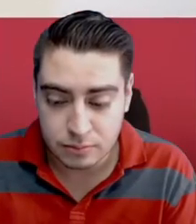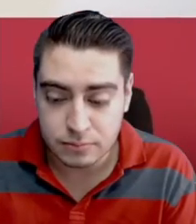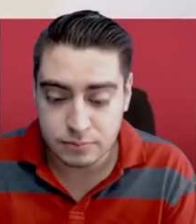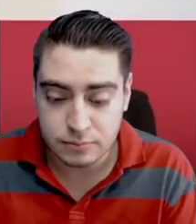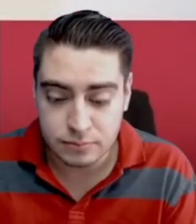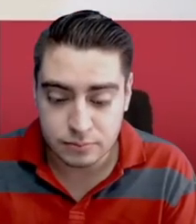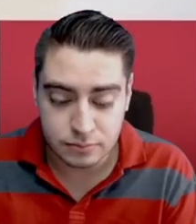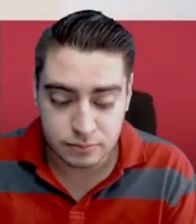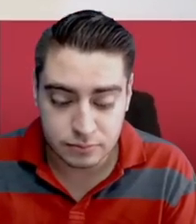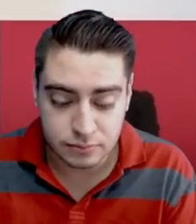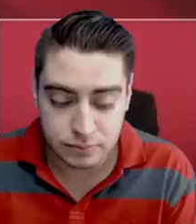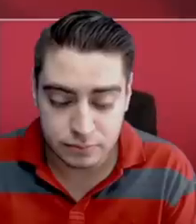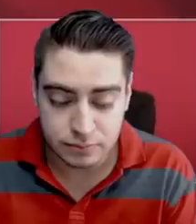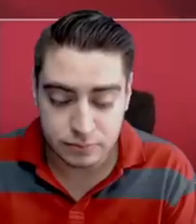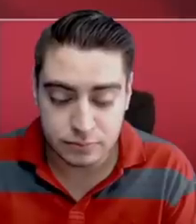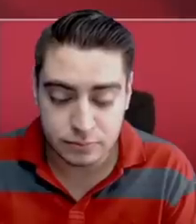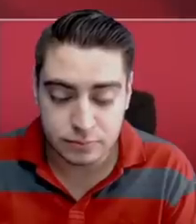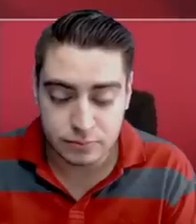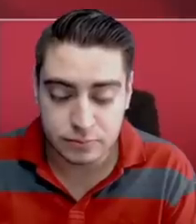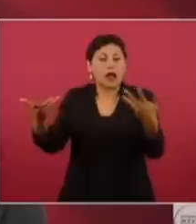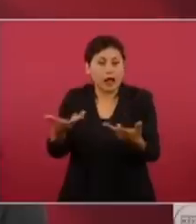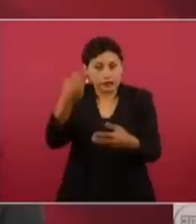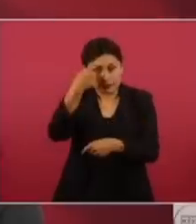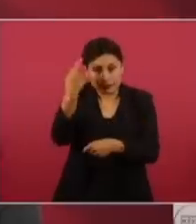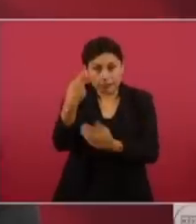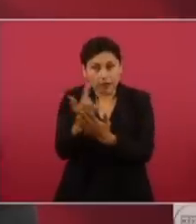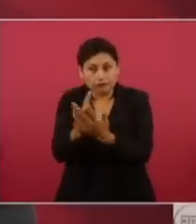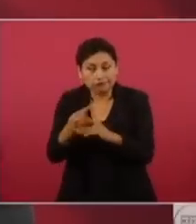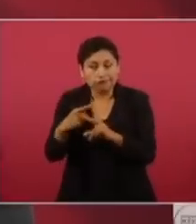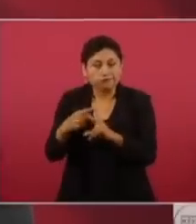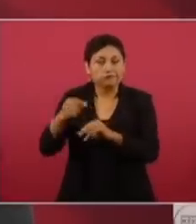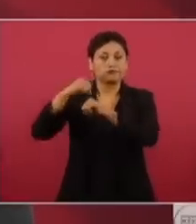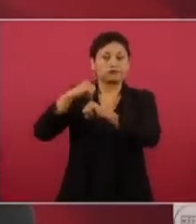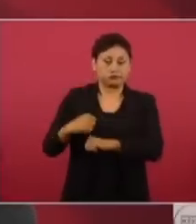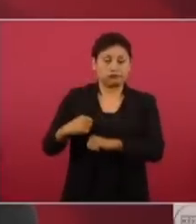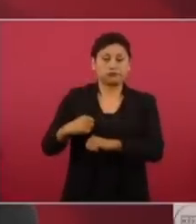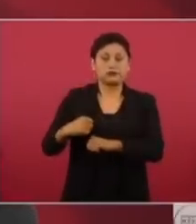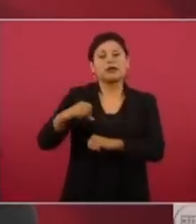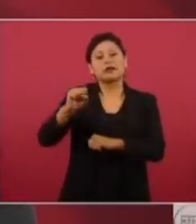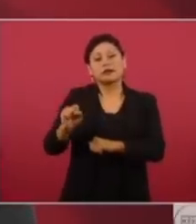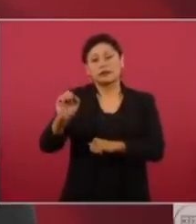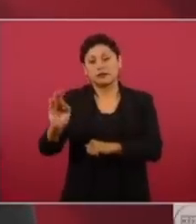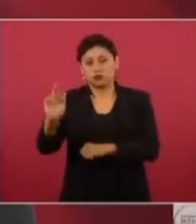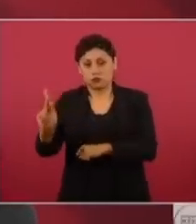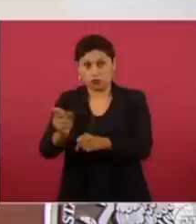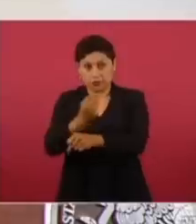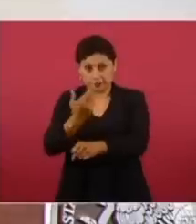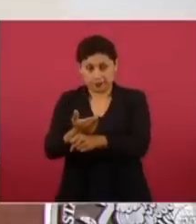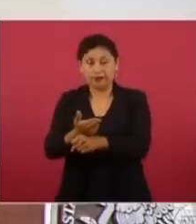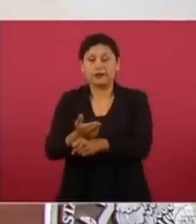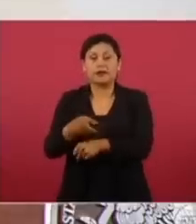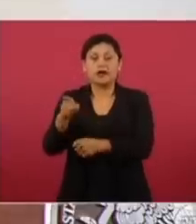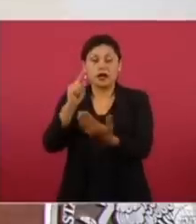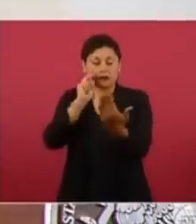independientes, coadyuvantes en las tareas de fiscalización a cargo de la Secretaría de la Función Pública. Se observó que